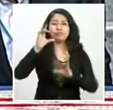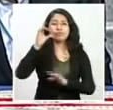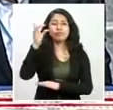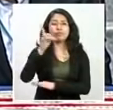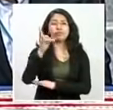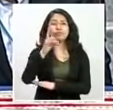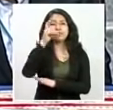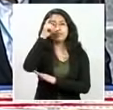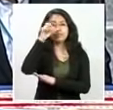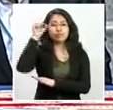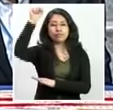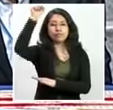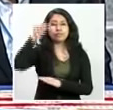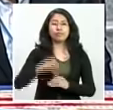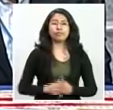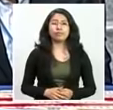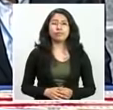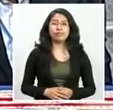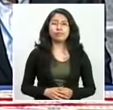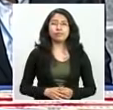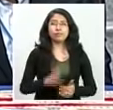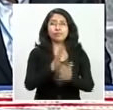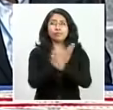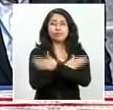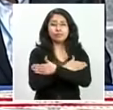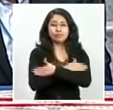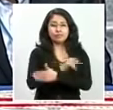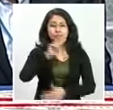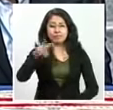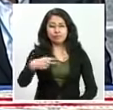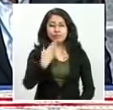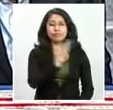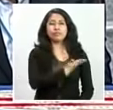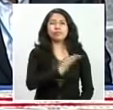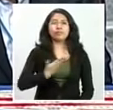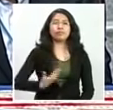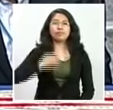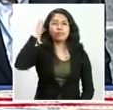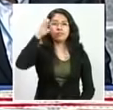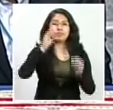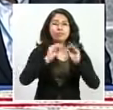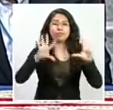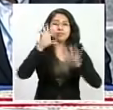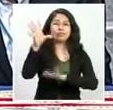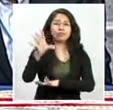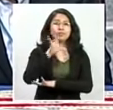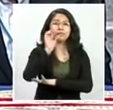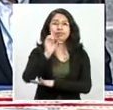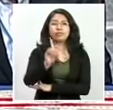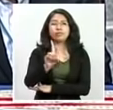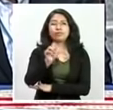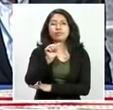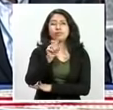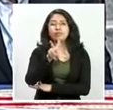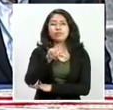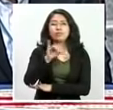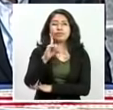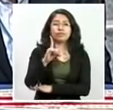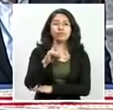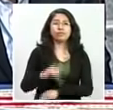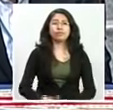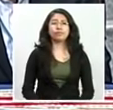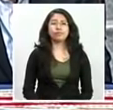Luis Alberto Arce Catacora. Saludar al hermano vicepresidente del Estado Plurinacional de Bolivia, hermano Gilata David